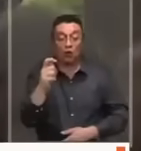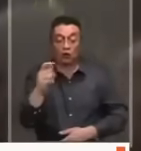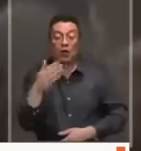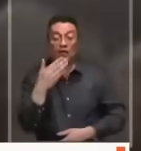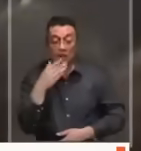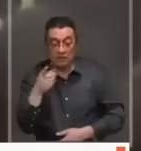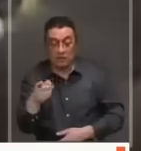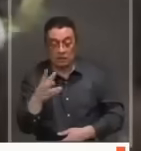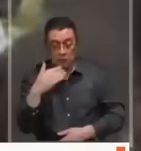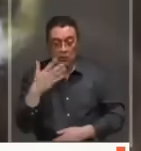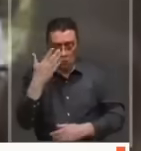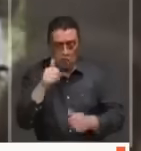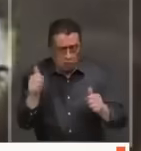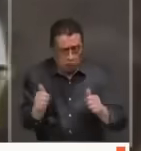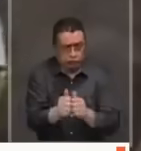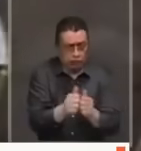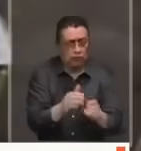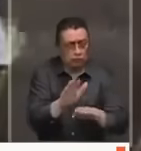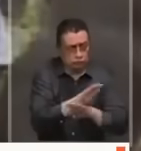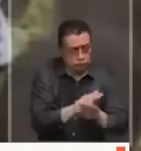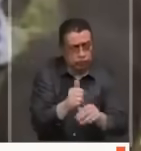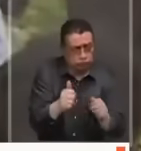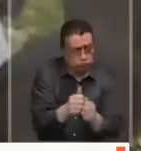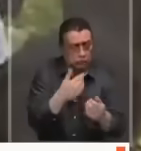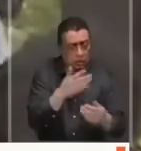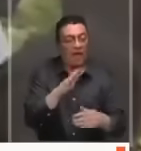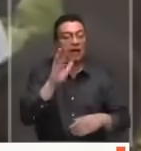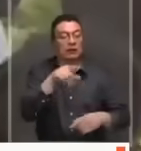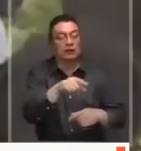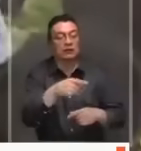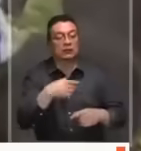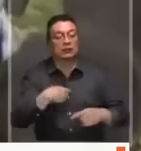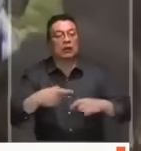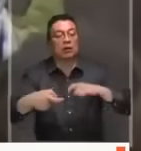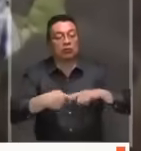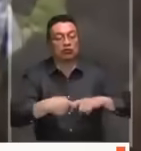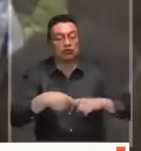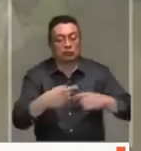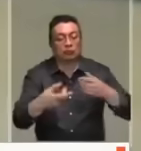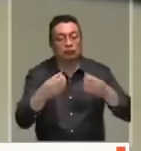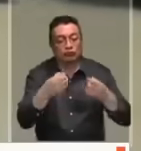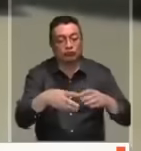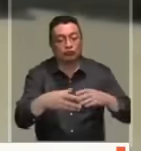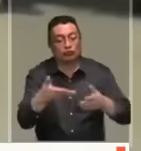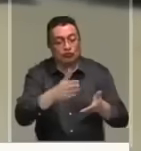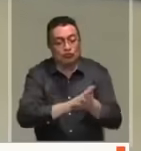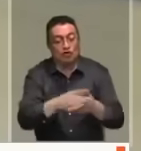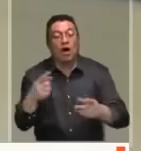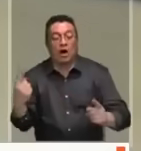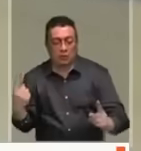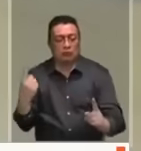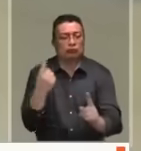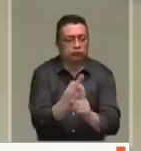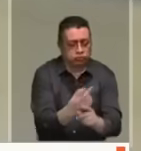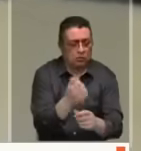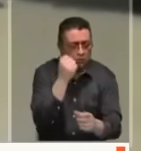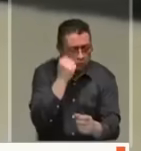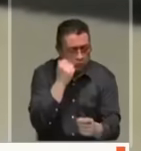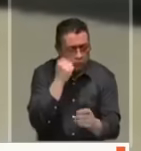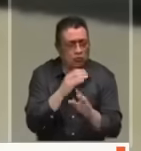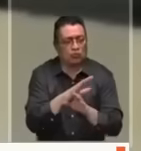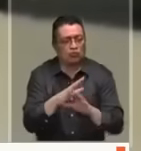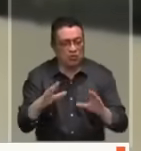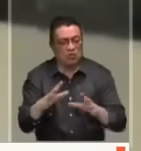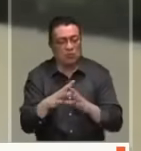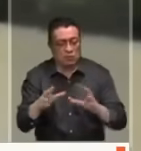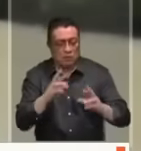muy complicado, la acompañó, por ejemplo, cuando ella tuvo que despedir a su esposo, a su marido, y la verdad es que él siempre fue muy,